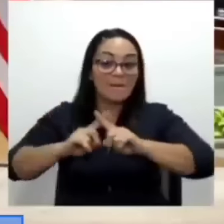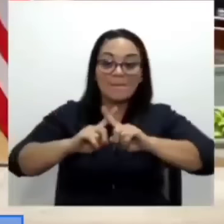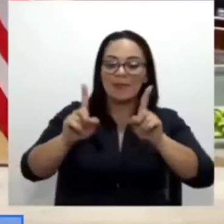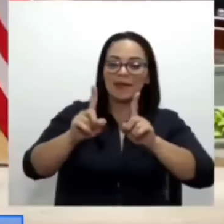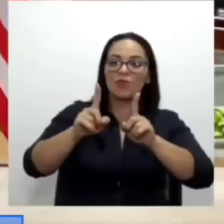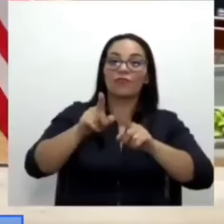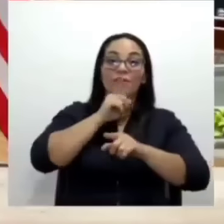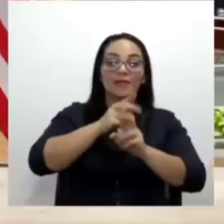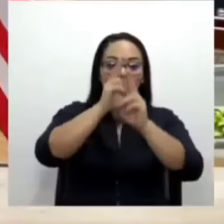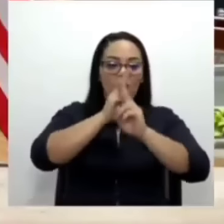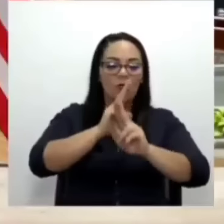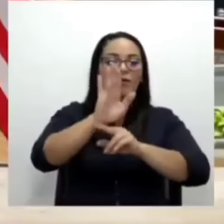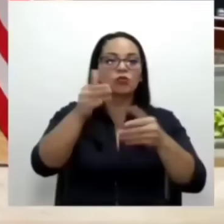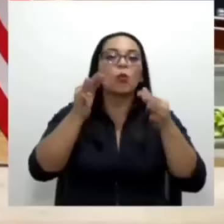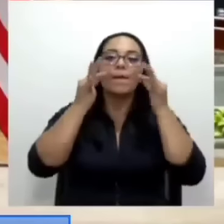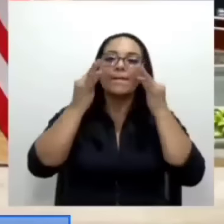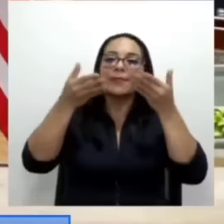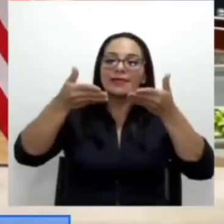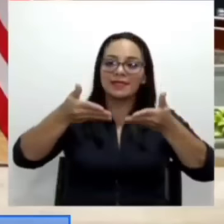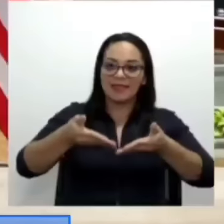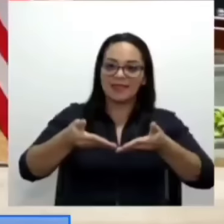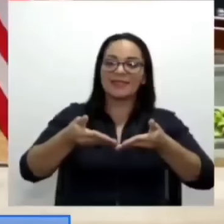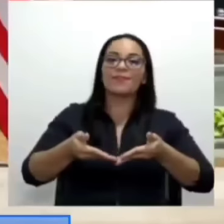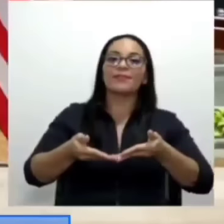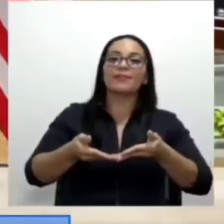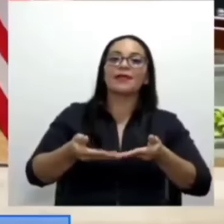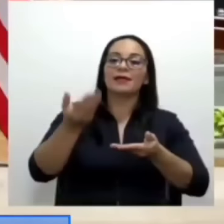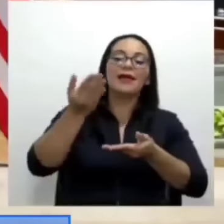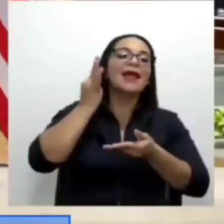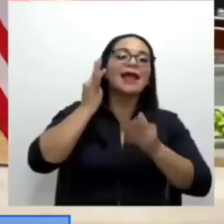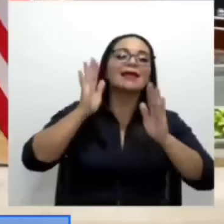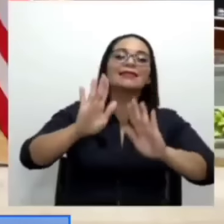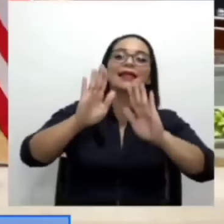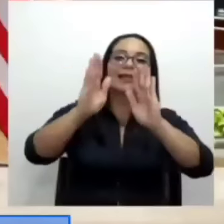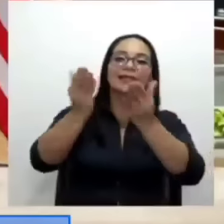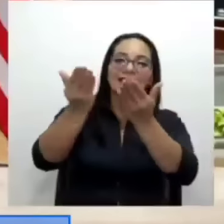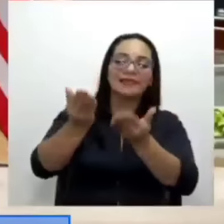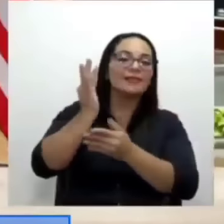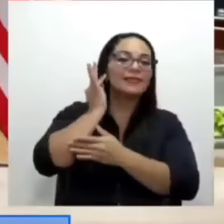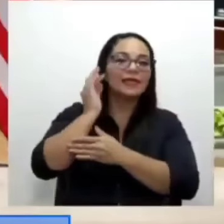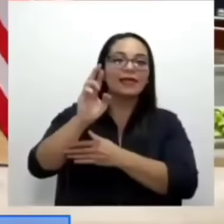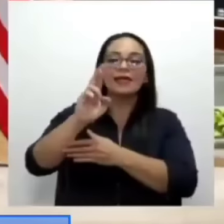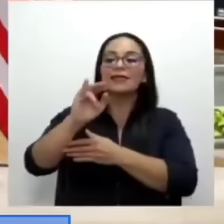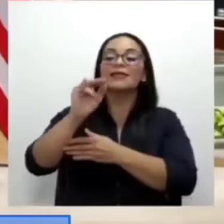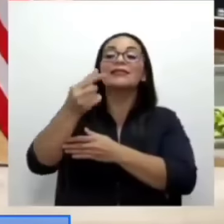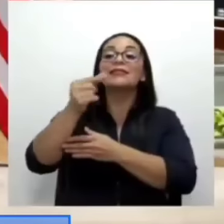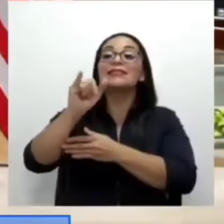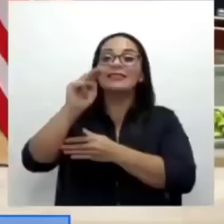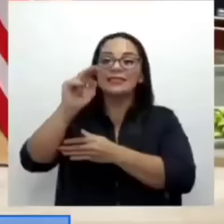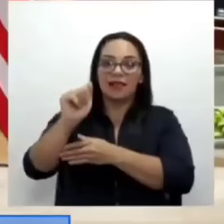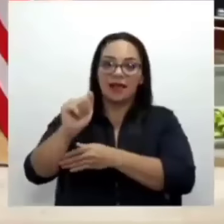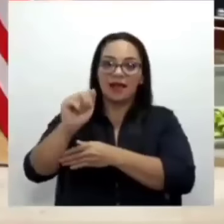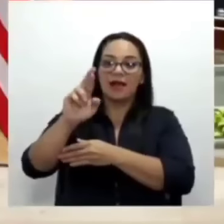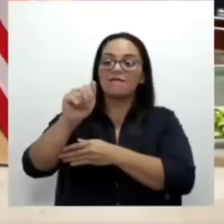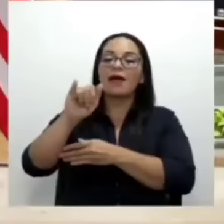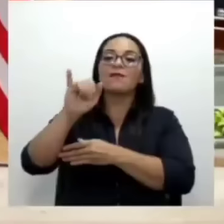su presencia la excelentísima señora Gina